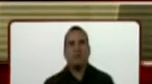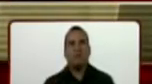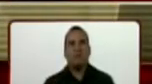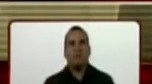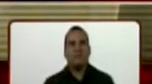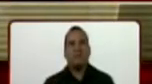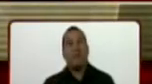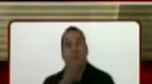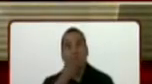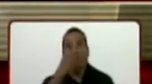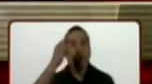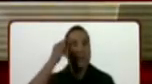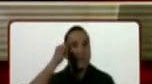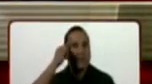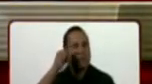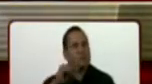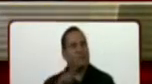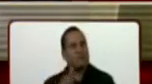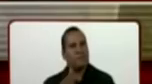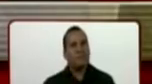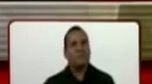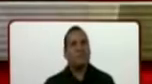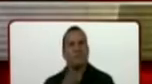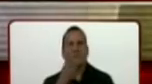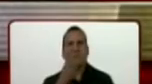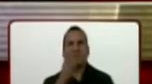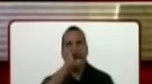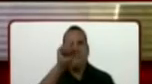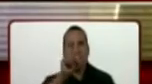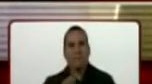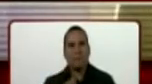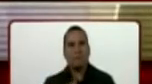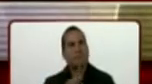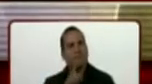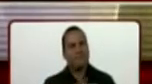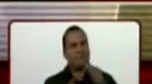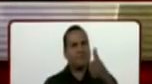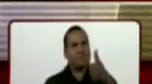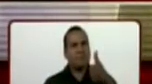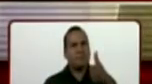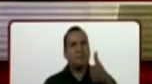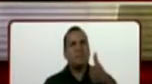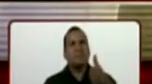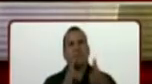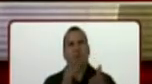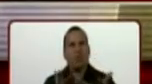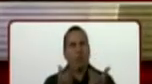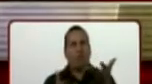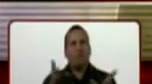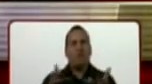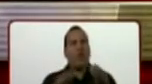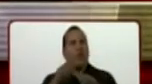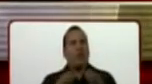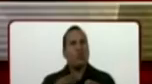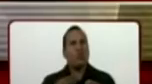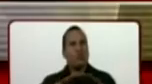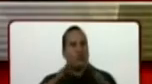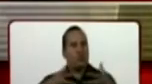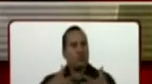Buenos días. ¿Cómo está? Le tenía dos preguntas. Primero, si podría, dentro de lo que cabe, hacer un balance de cómo es la maquinaria el día de